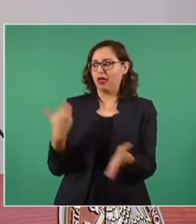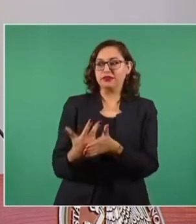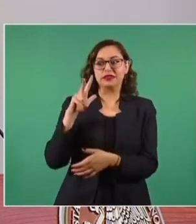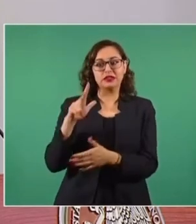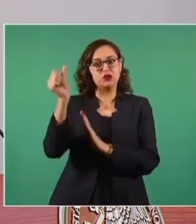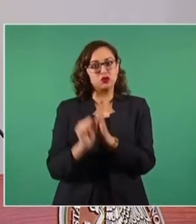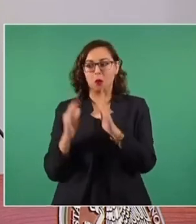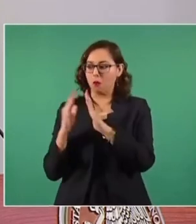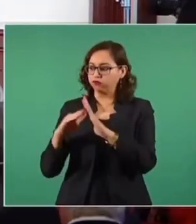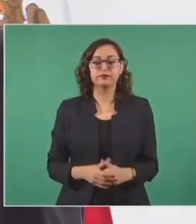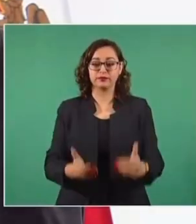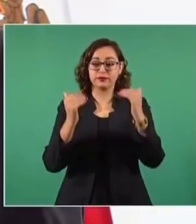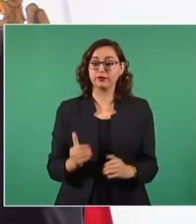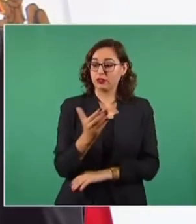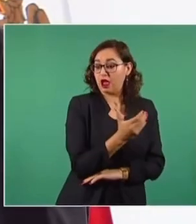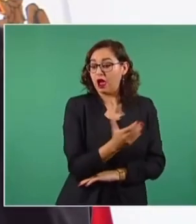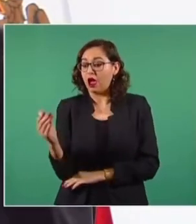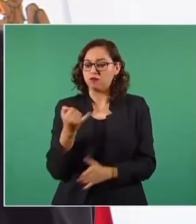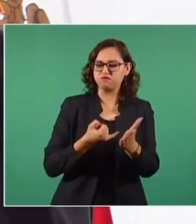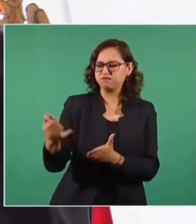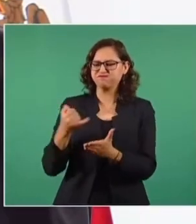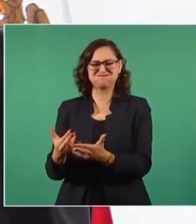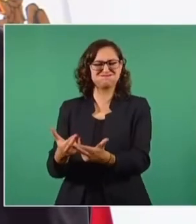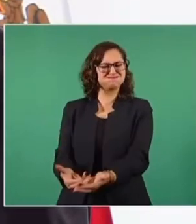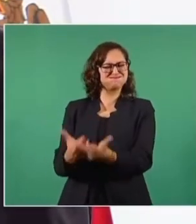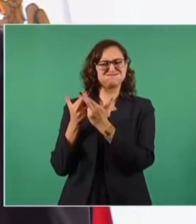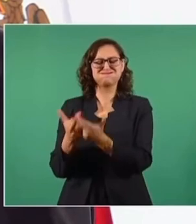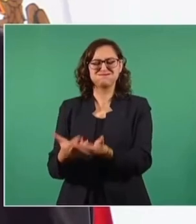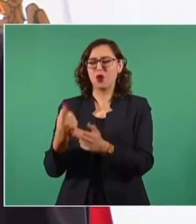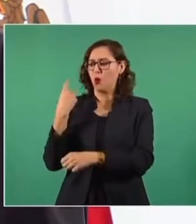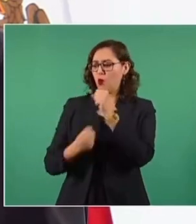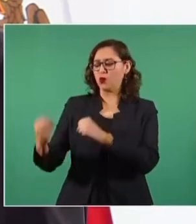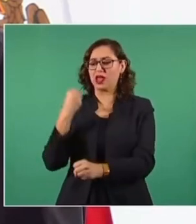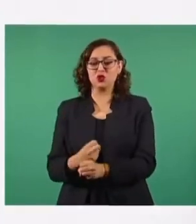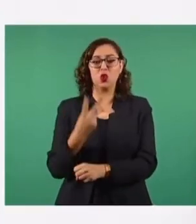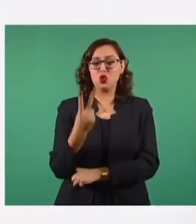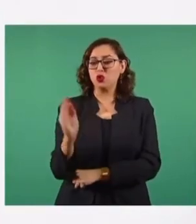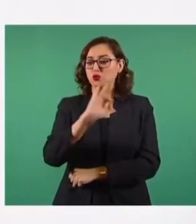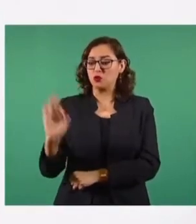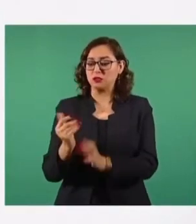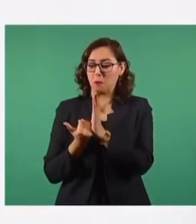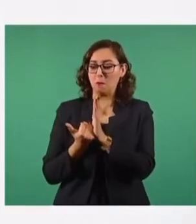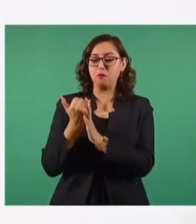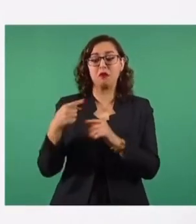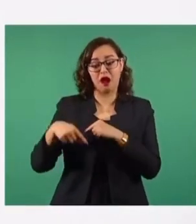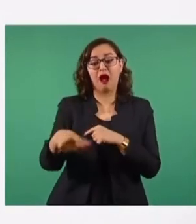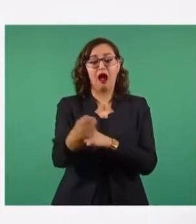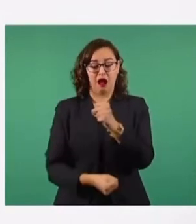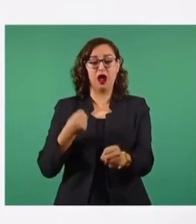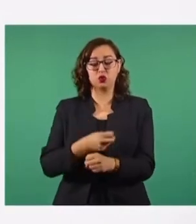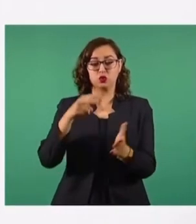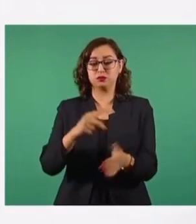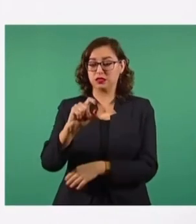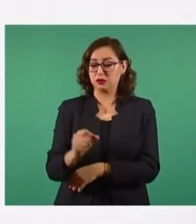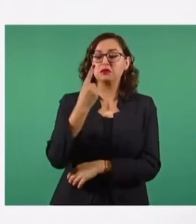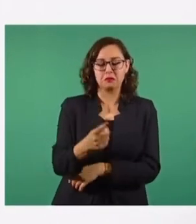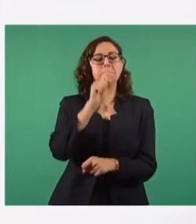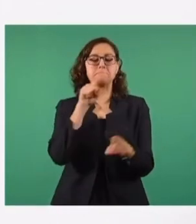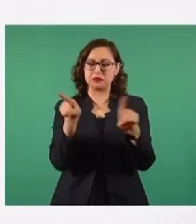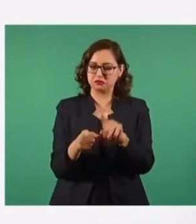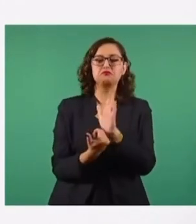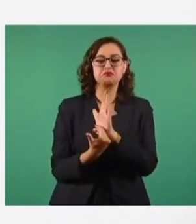presenciales a la escuela. El año pasado la producción agropecuaria aumentó 2% y esa misma tendencia se registra en lo que va de 2021.